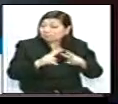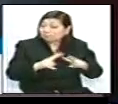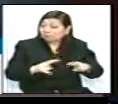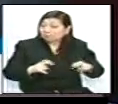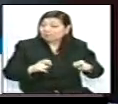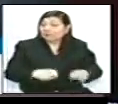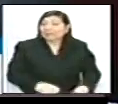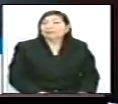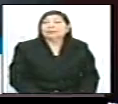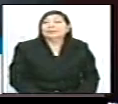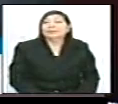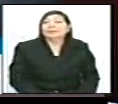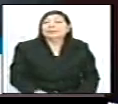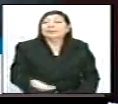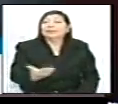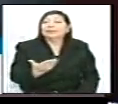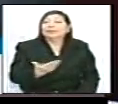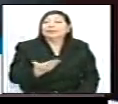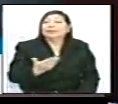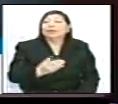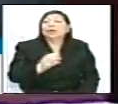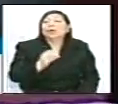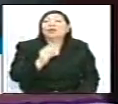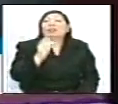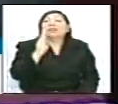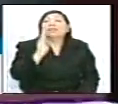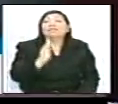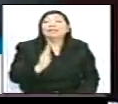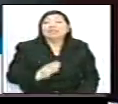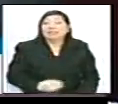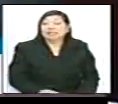investigarían, habiendo recibido dinero de Odebrecht.